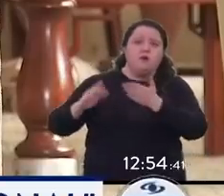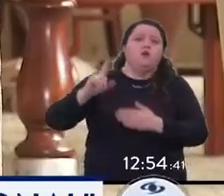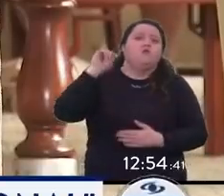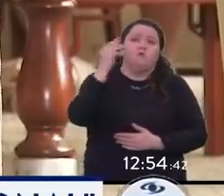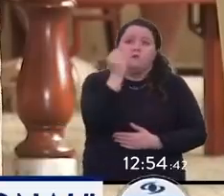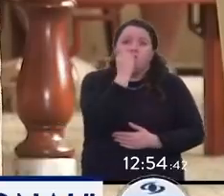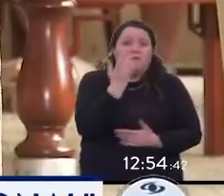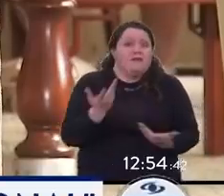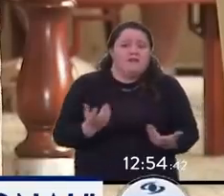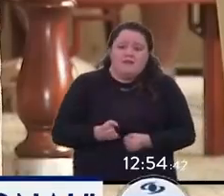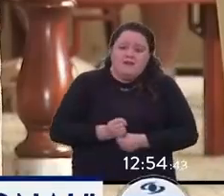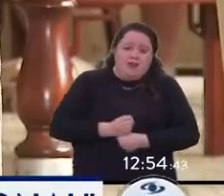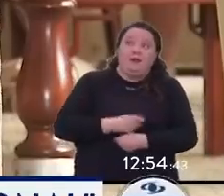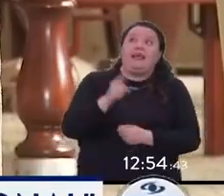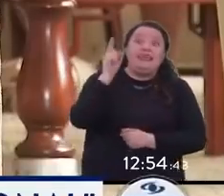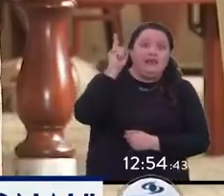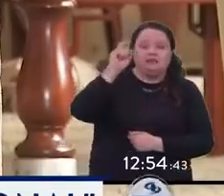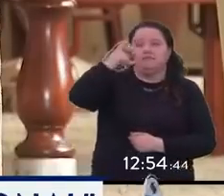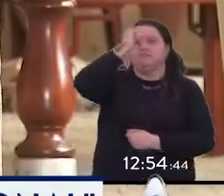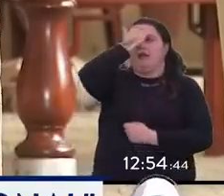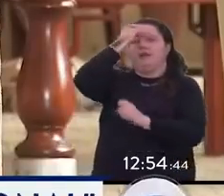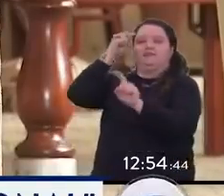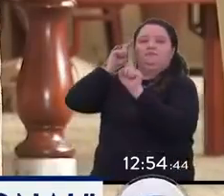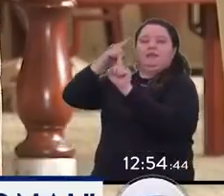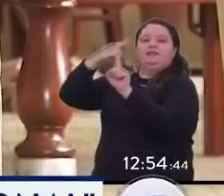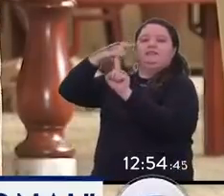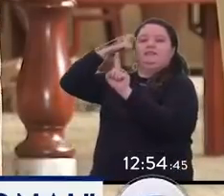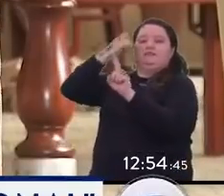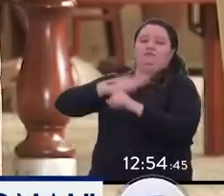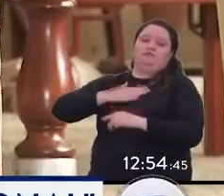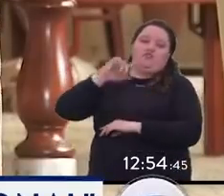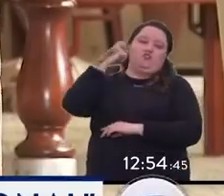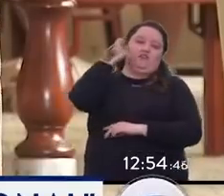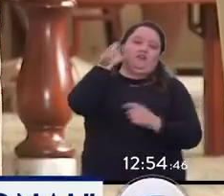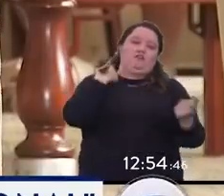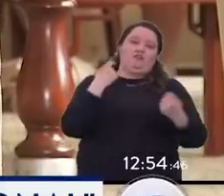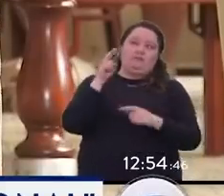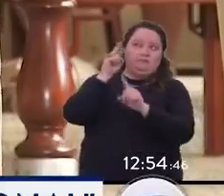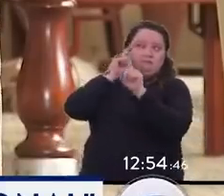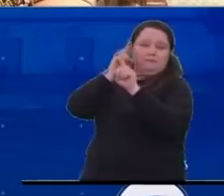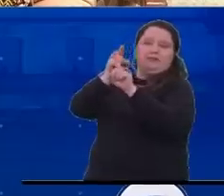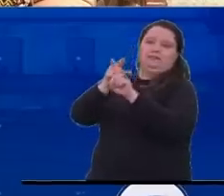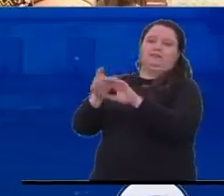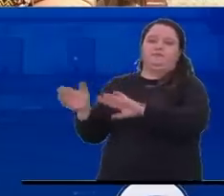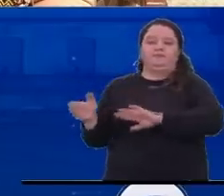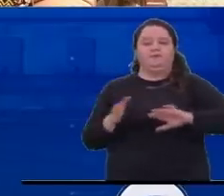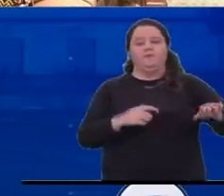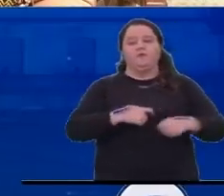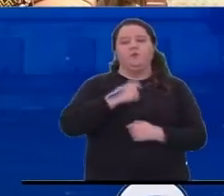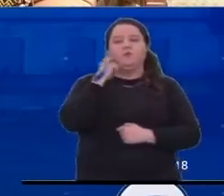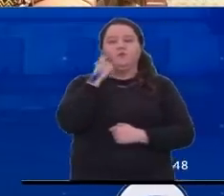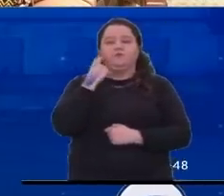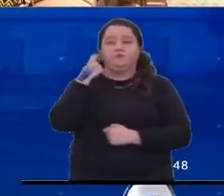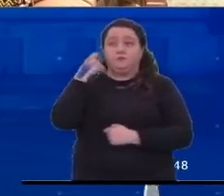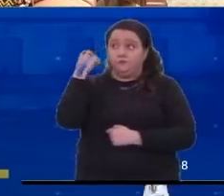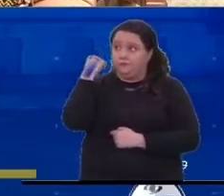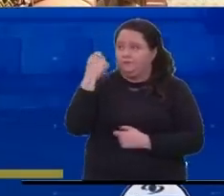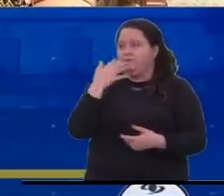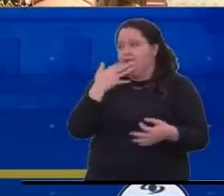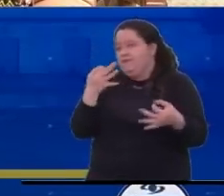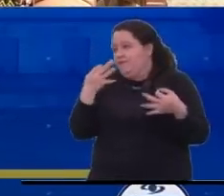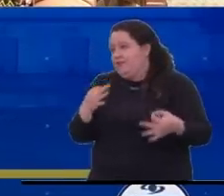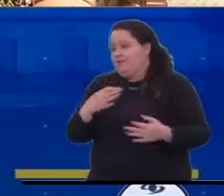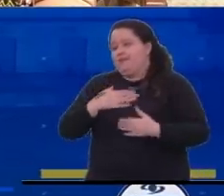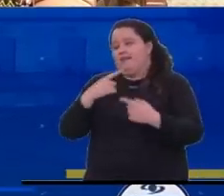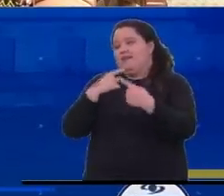hambre debe ser el principal desafío de nuestro gobierno. Pues doctora Márquez, de verdad que nos complace muchísimo